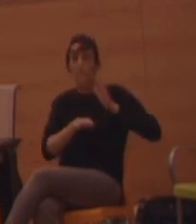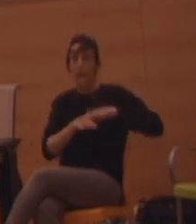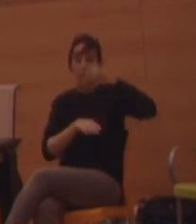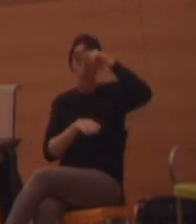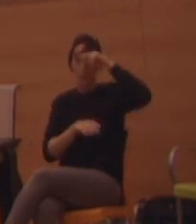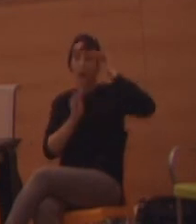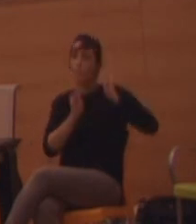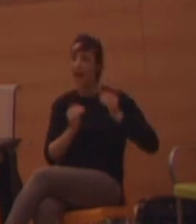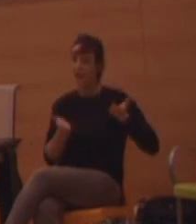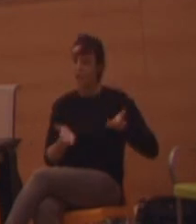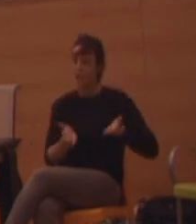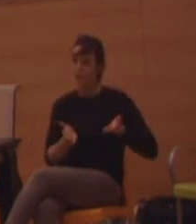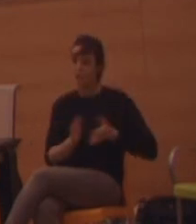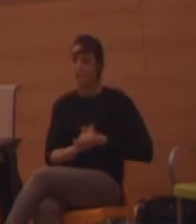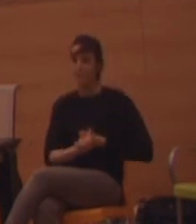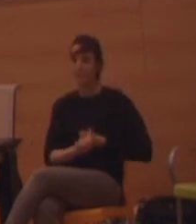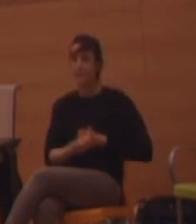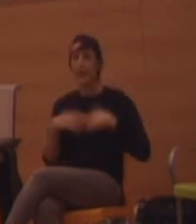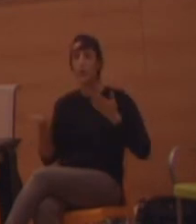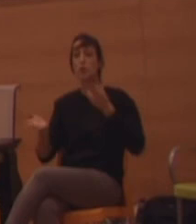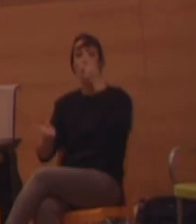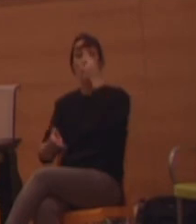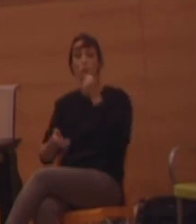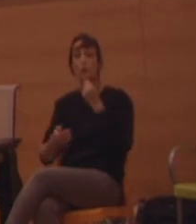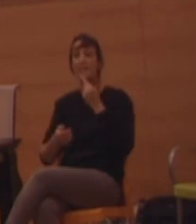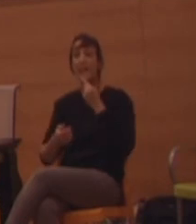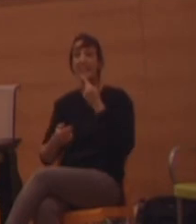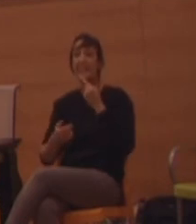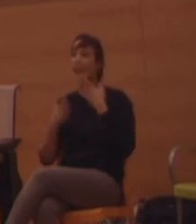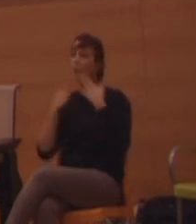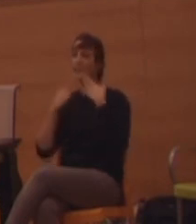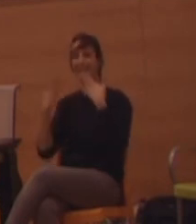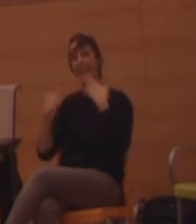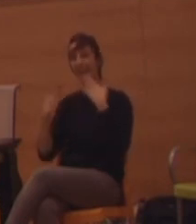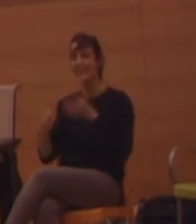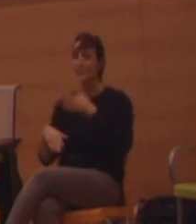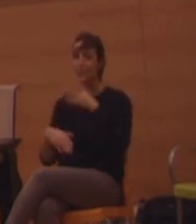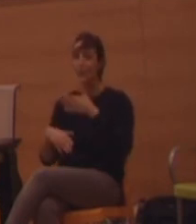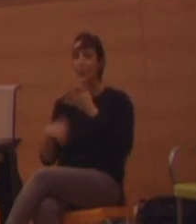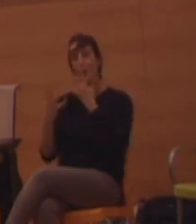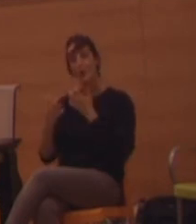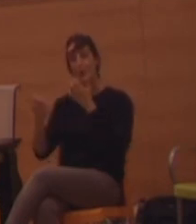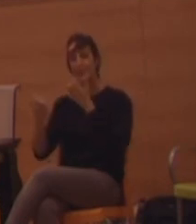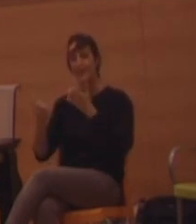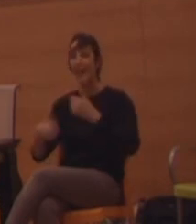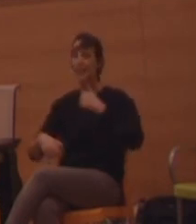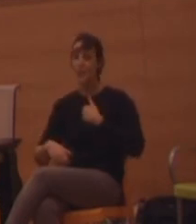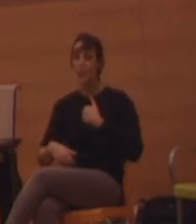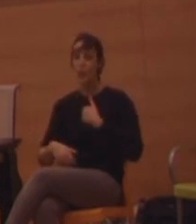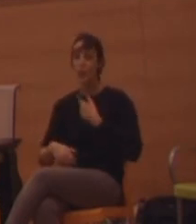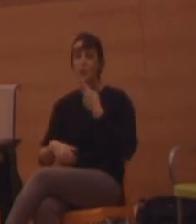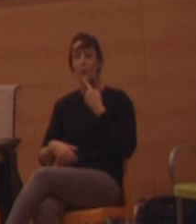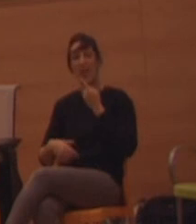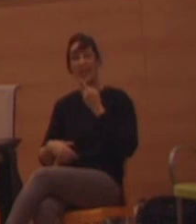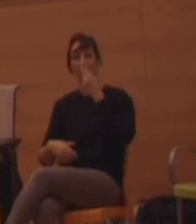preocupaciones. Y como los pies son muy agradecidos, nos dan las gracias por los cuidados que les prestamos y yo, pues no voy a ser menos